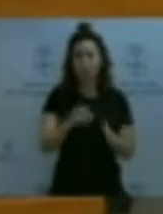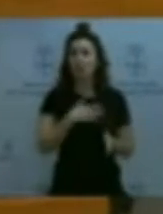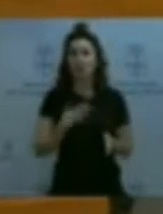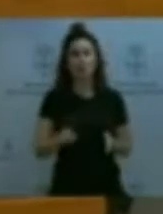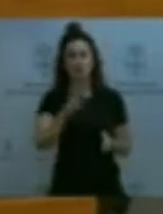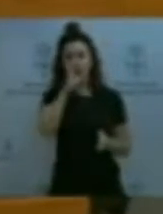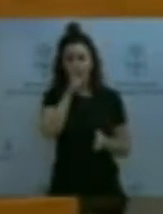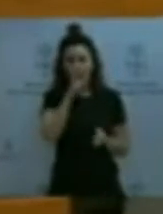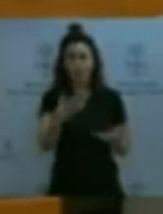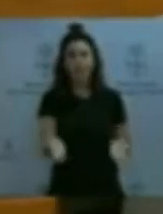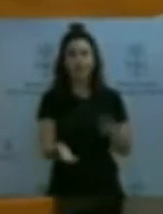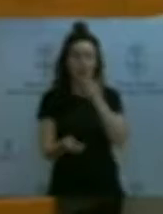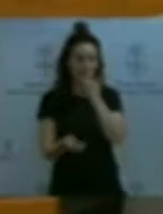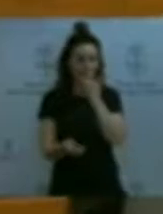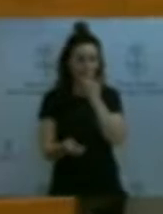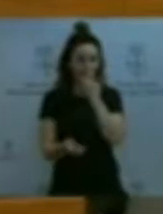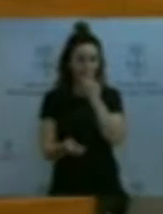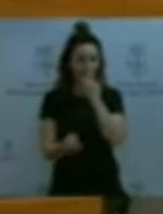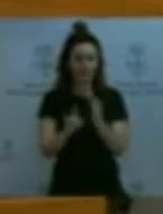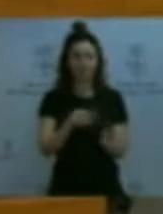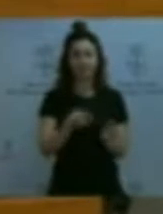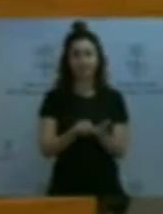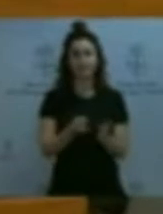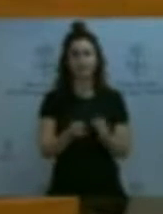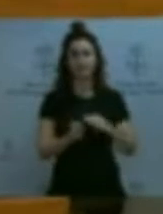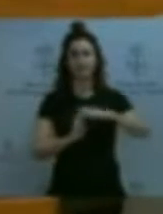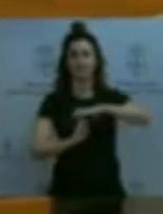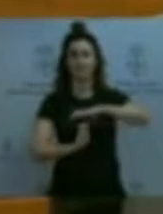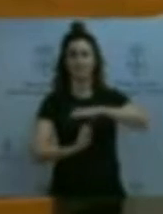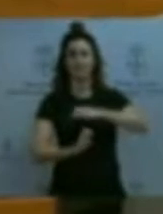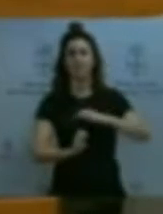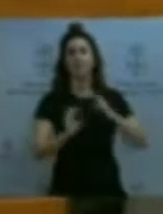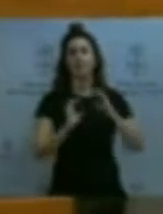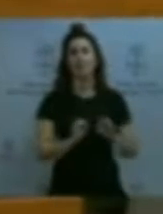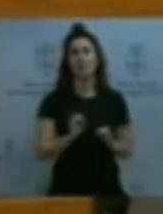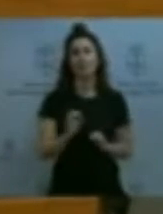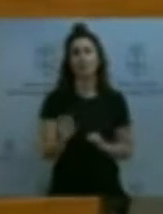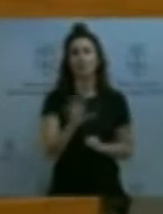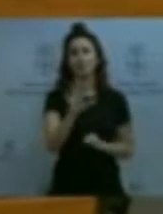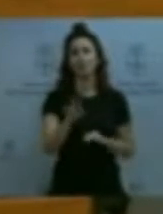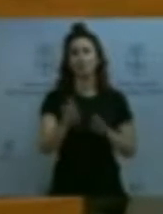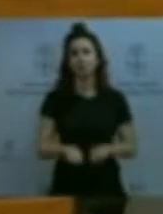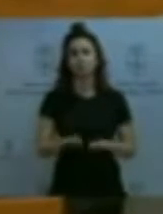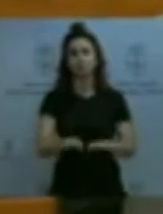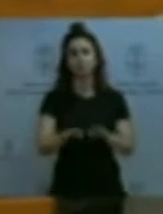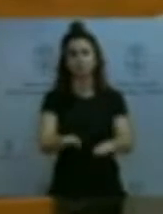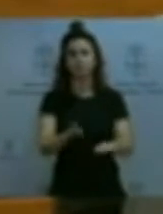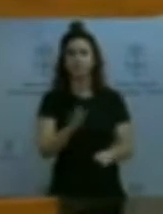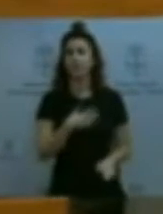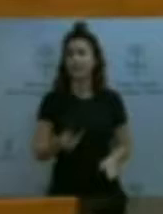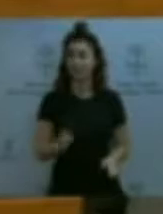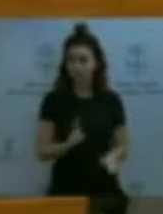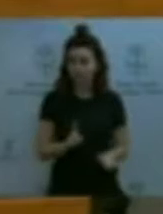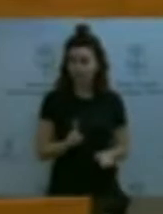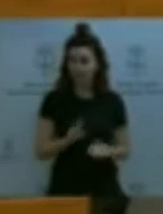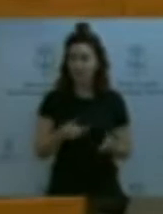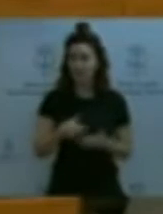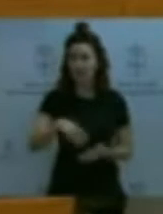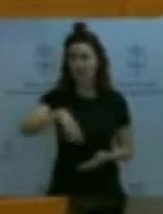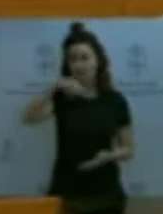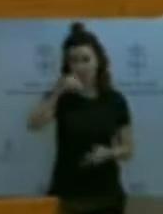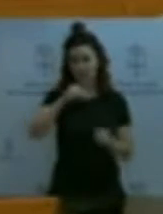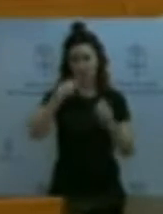el Hospital de Cabueñes con 5 paradas, cosa que ustedes tampoco querían. Y si no, pregúntele a la consejera que la antecedió usted en el cargo, que puso todos